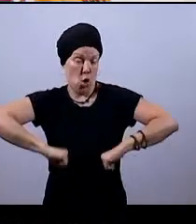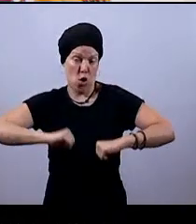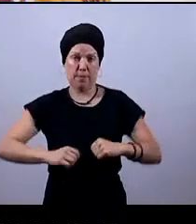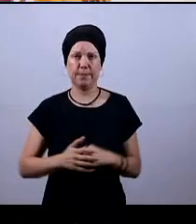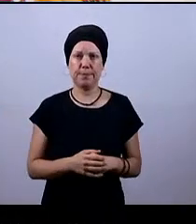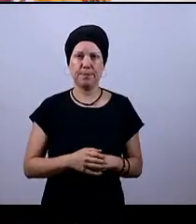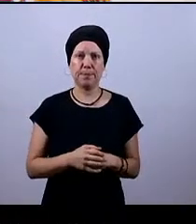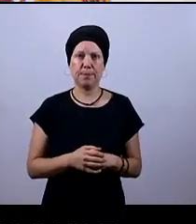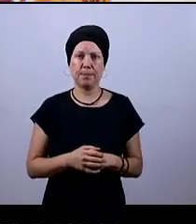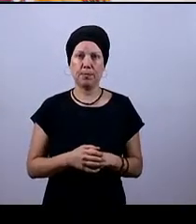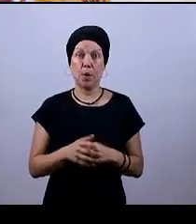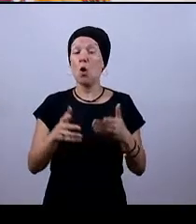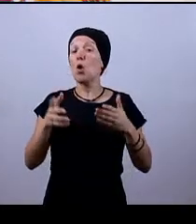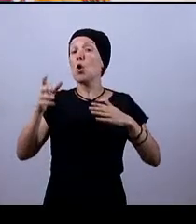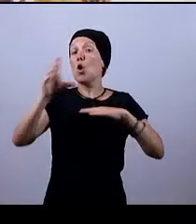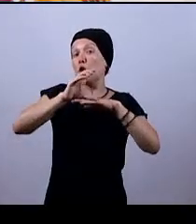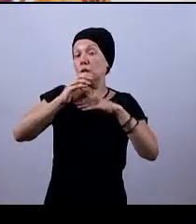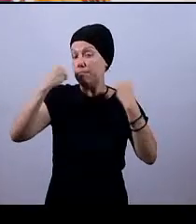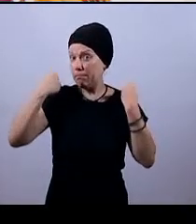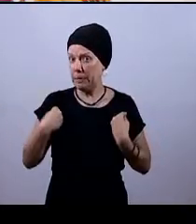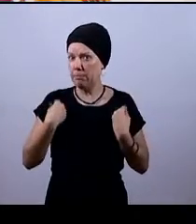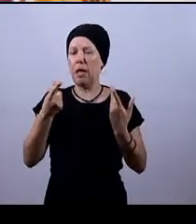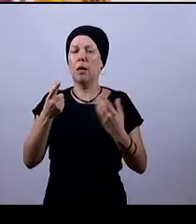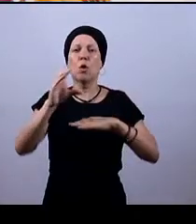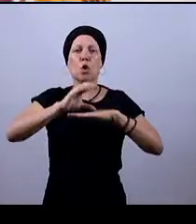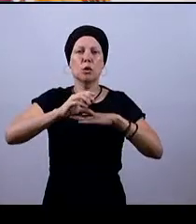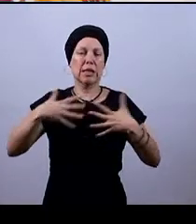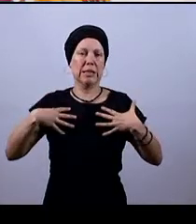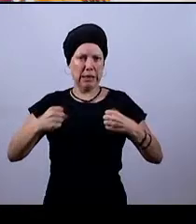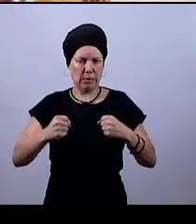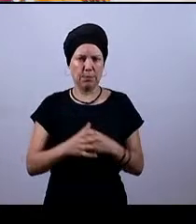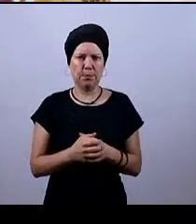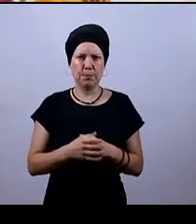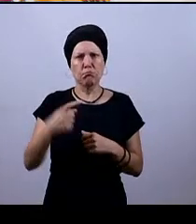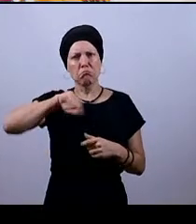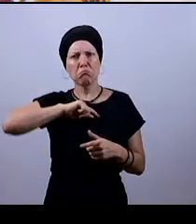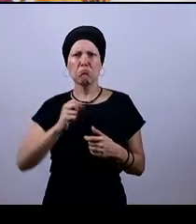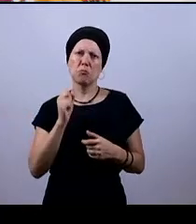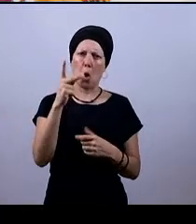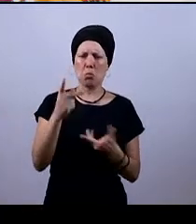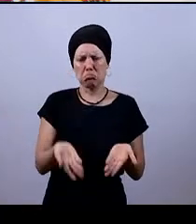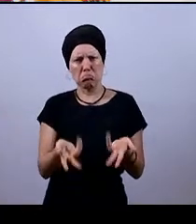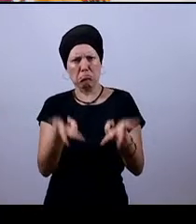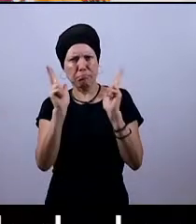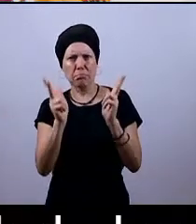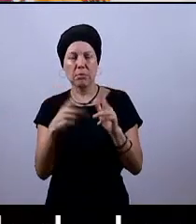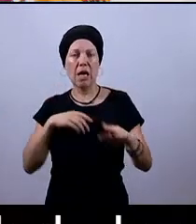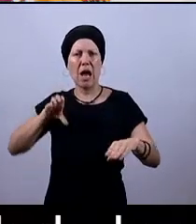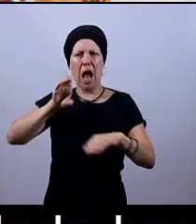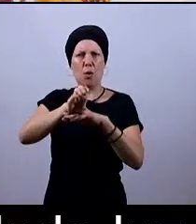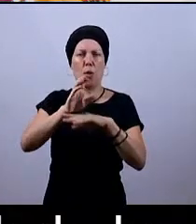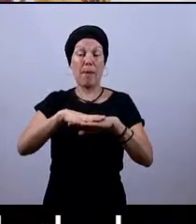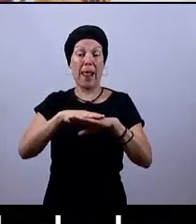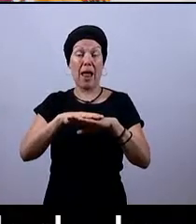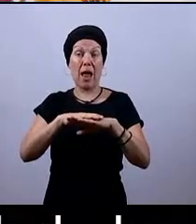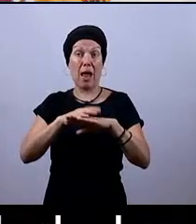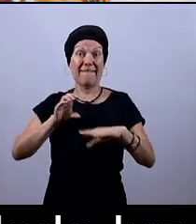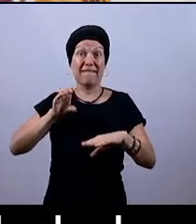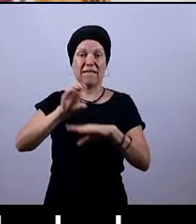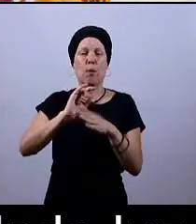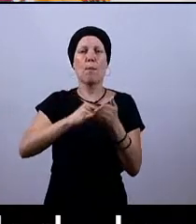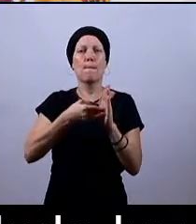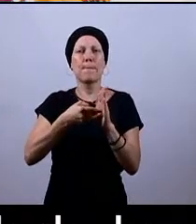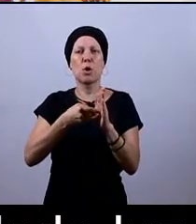esta misma consejería, en la Consejería de Salud, hemos dado luz verde a las ayudas para financiar proyectos